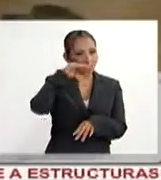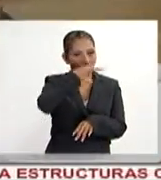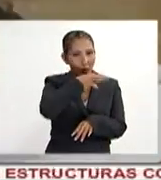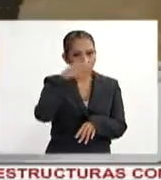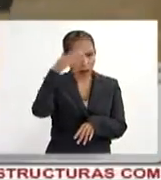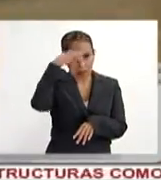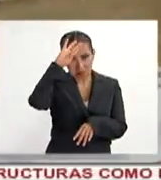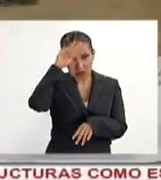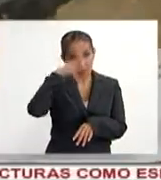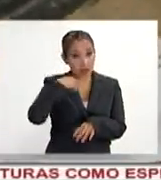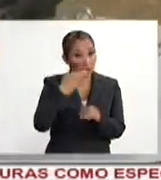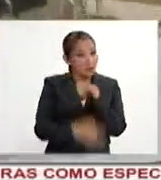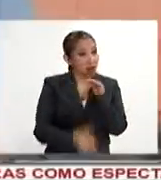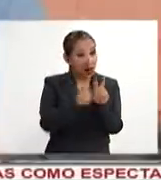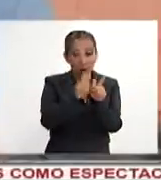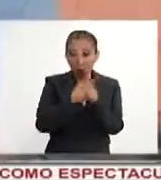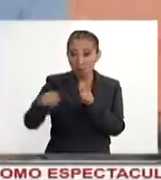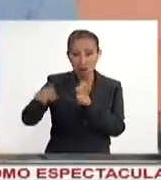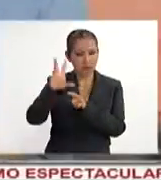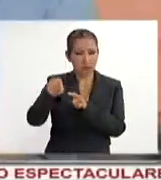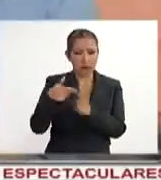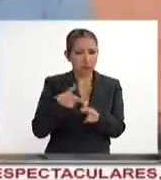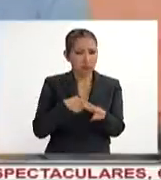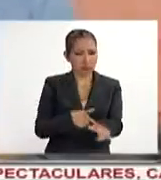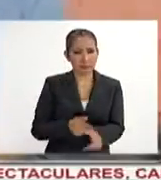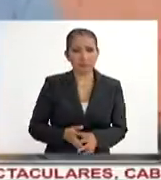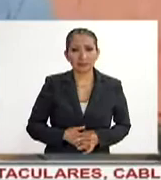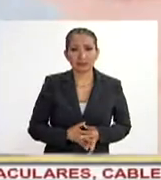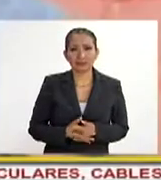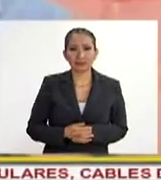que esto no significa el fin del grupo insurgente.